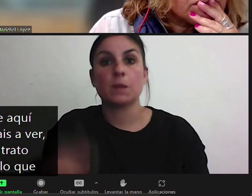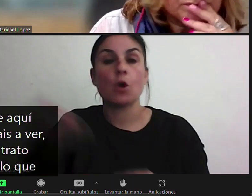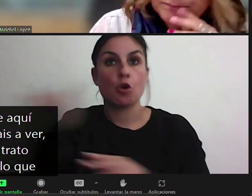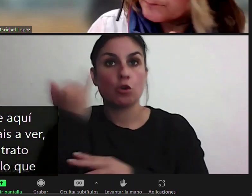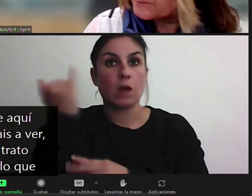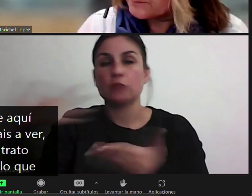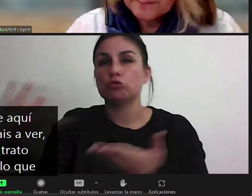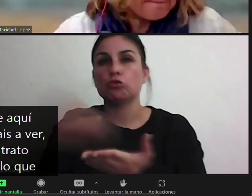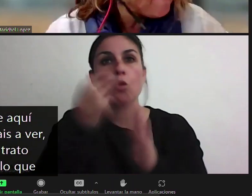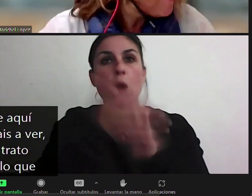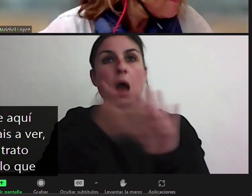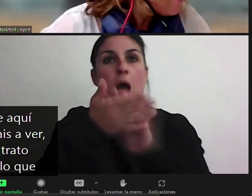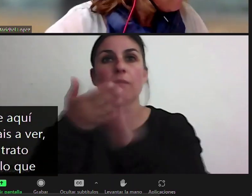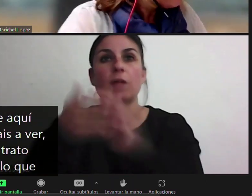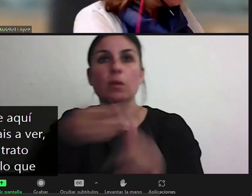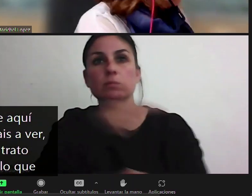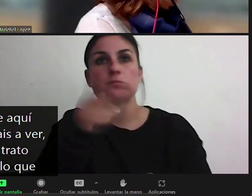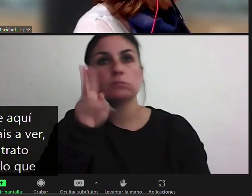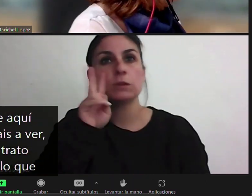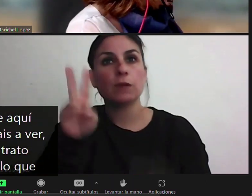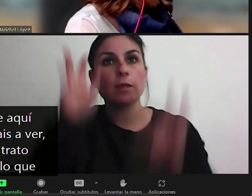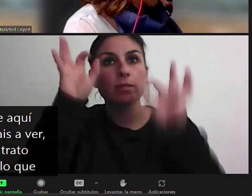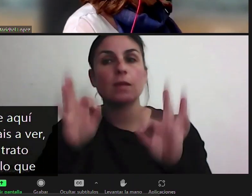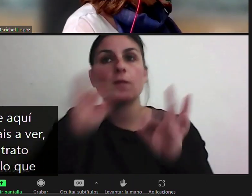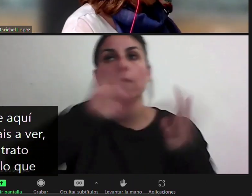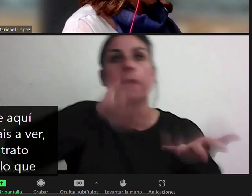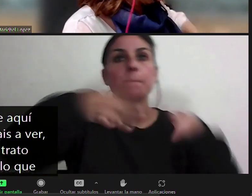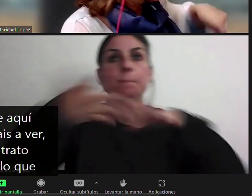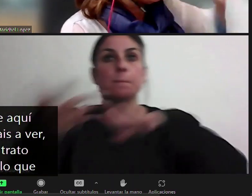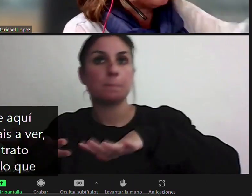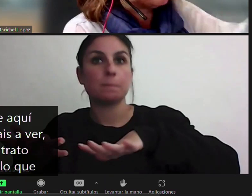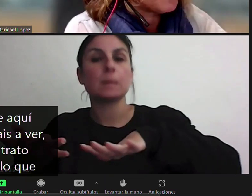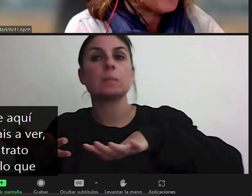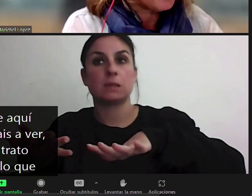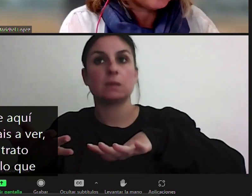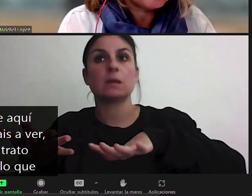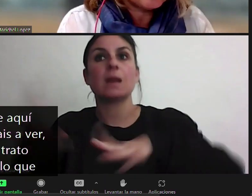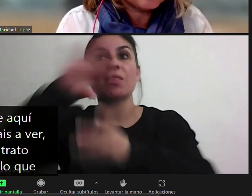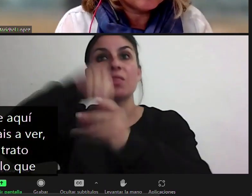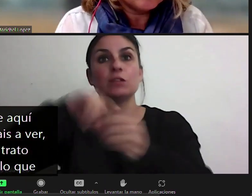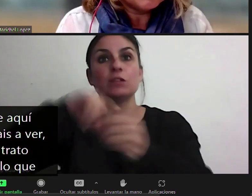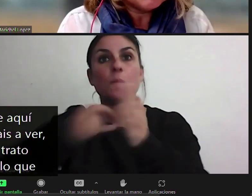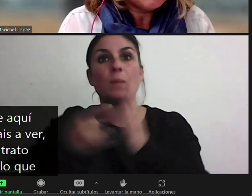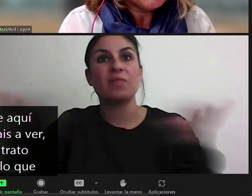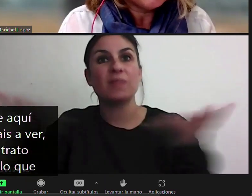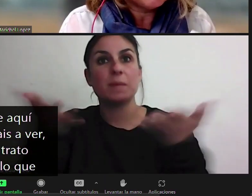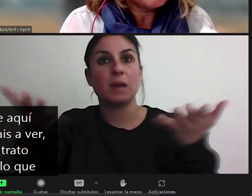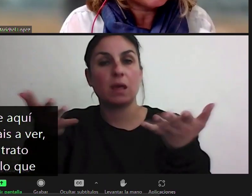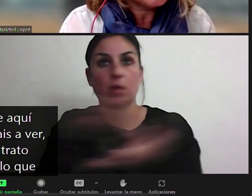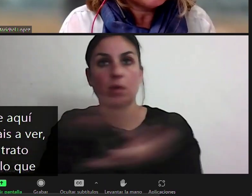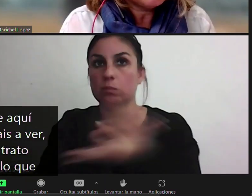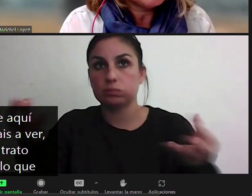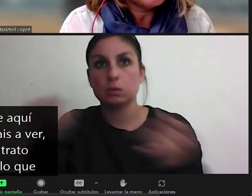jornadas, pues bueno, que se debe de implementar, como os decía antes, en un plan de emergencia adecuado para abordar